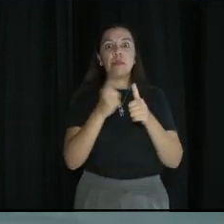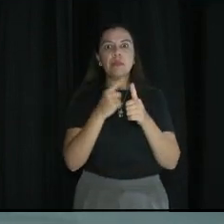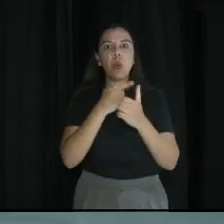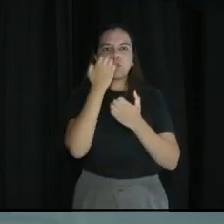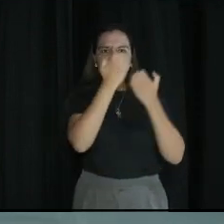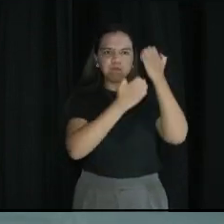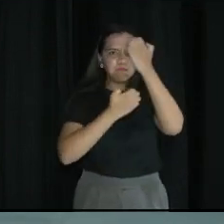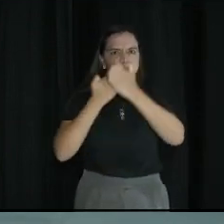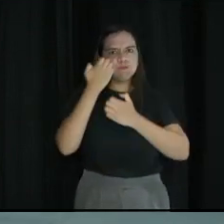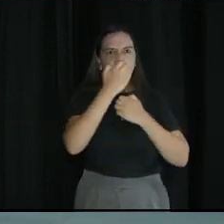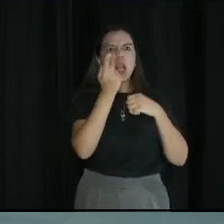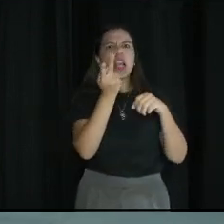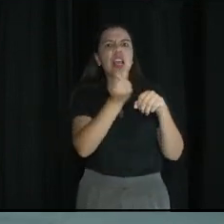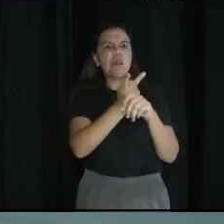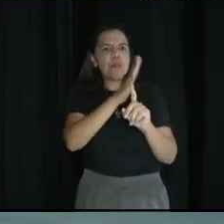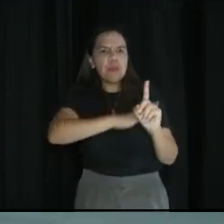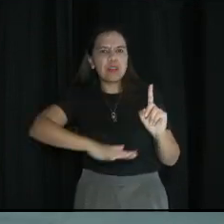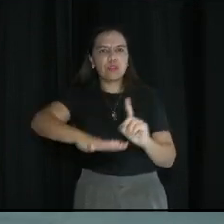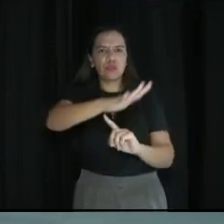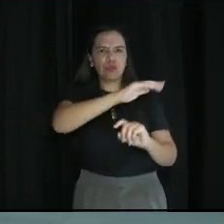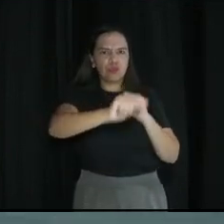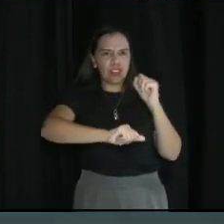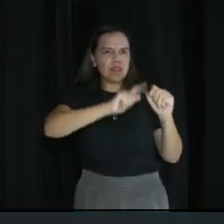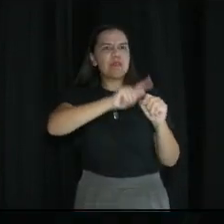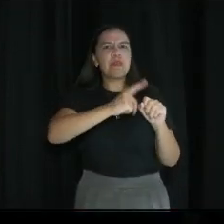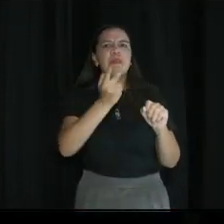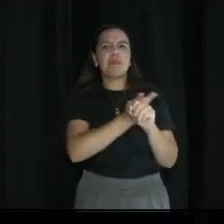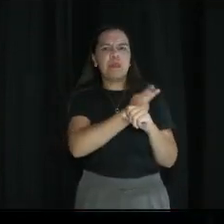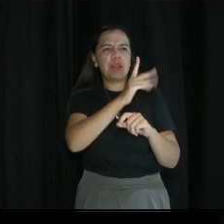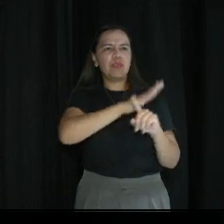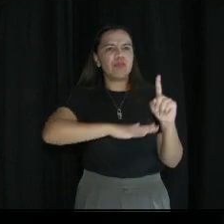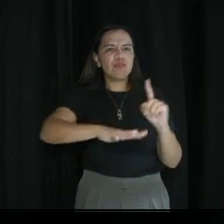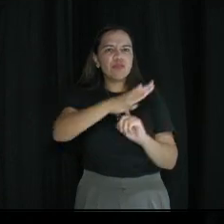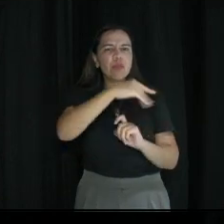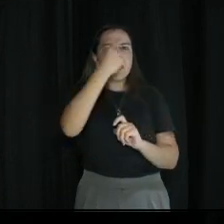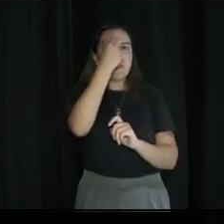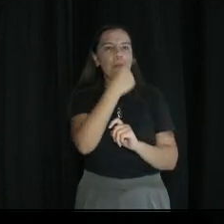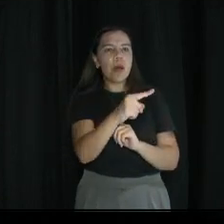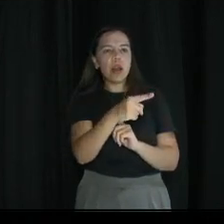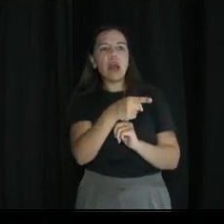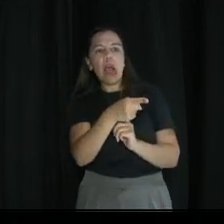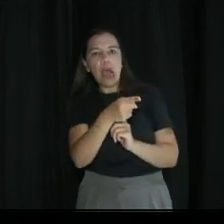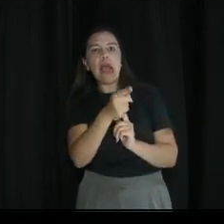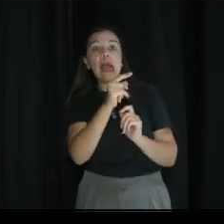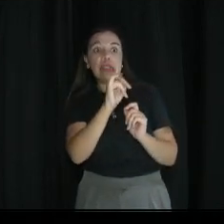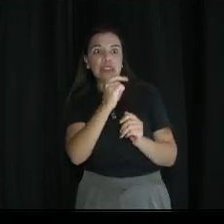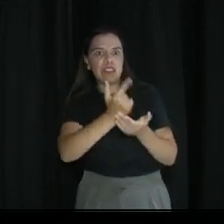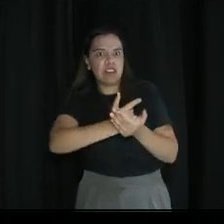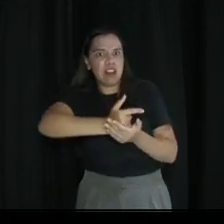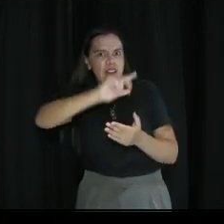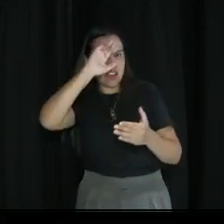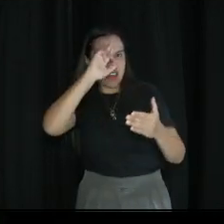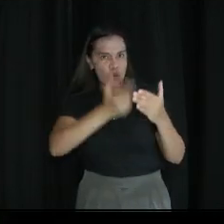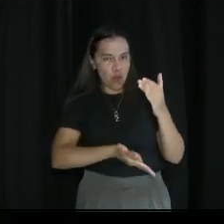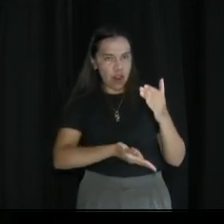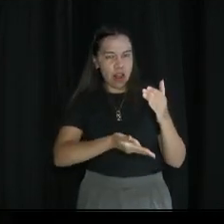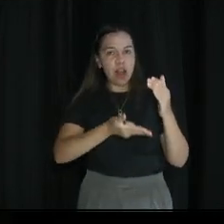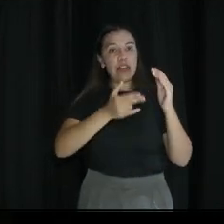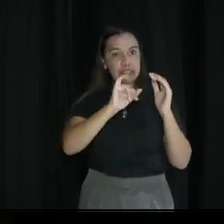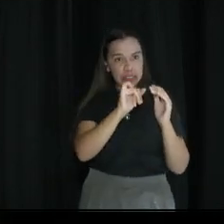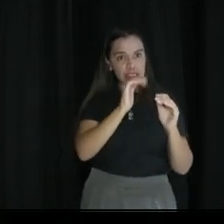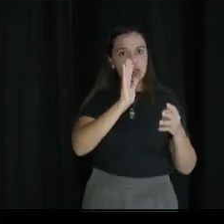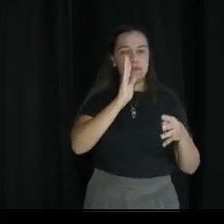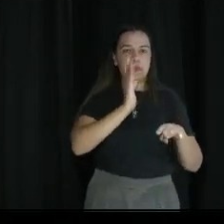analizar de acuerdo a las circunstancias y de la exposición de los hechos para poder hacer una calificativa si ese hecho que se nos está denunciando constituye un